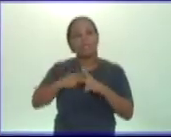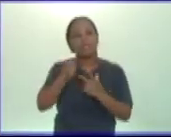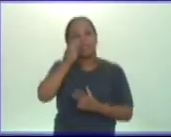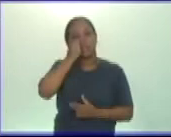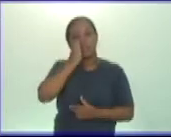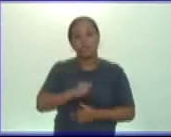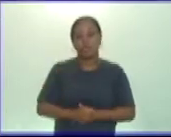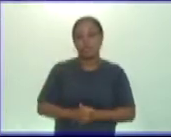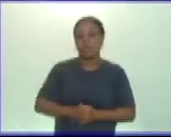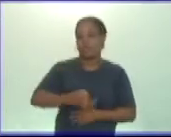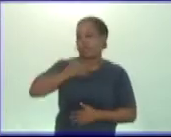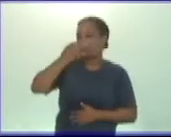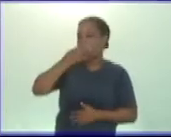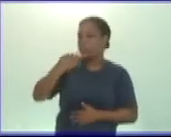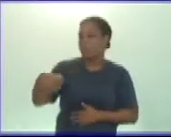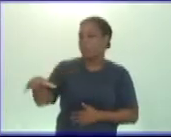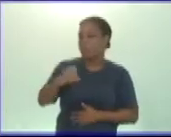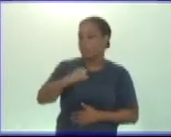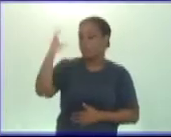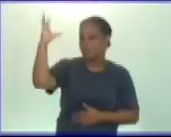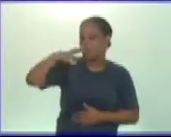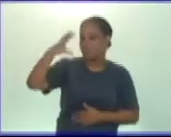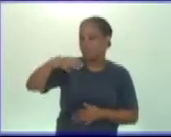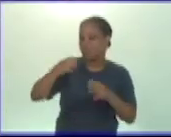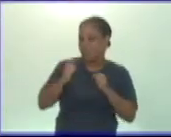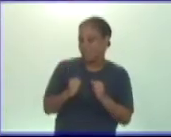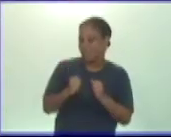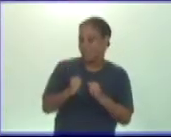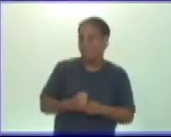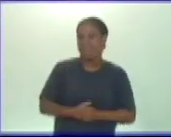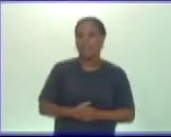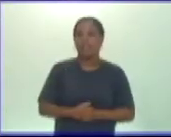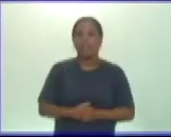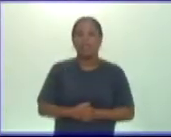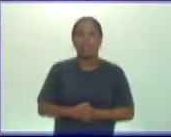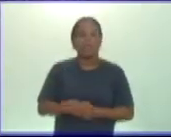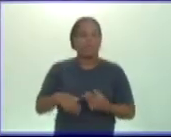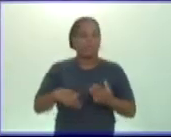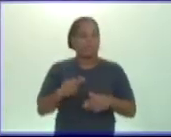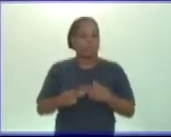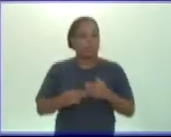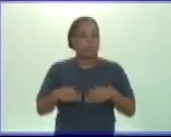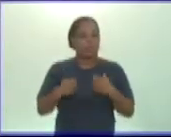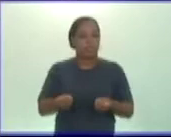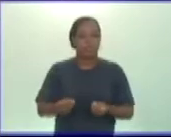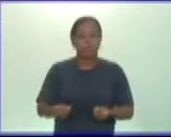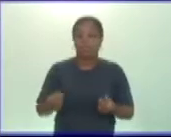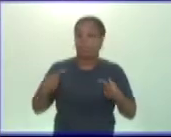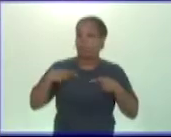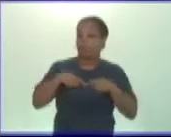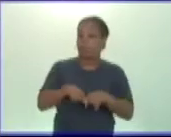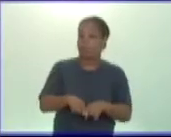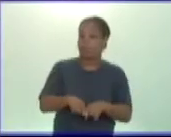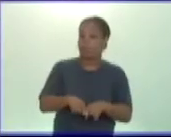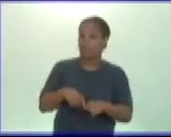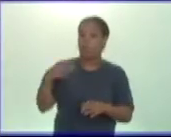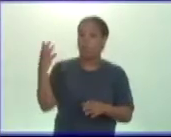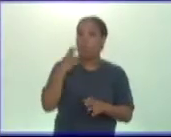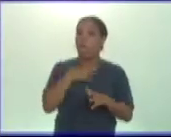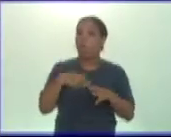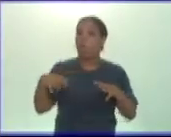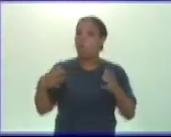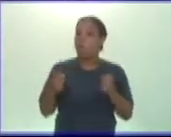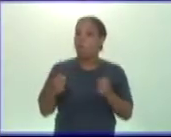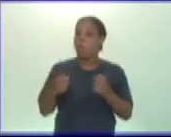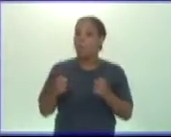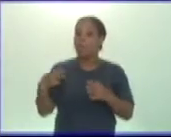continuación te lo explicamos todo sobre la lluvia ácida. Consecuencias. Al combinarse con la humedad ambiental, estas